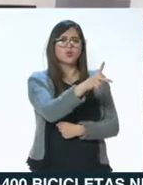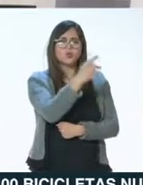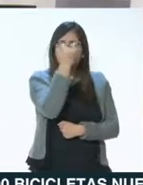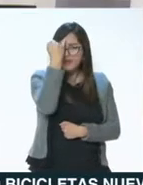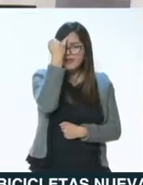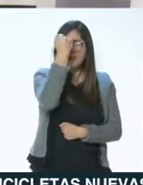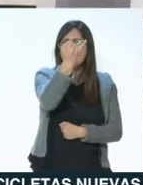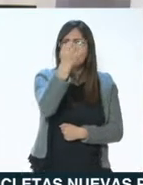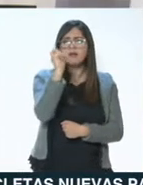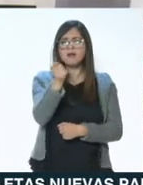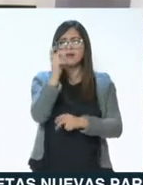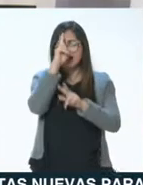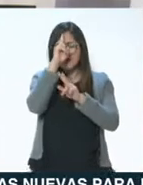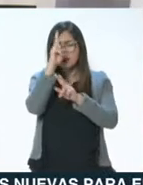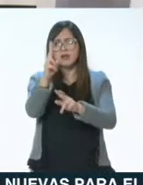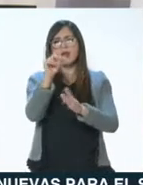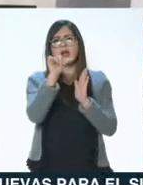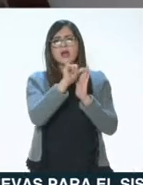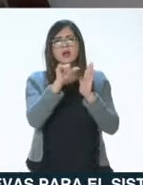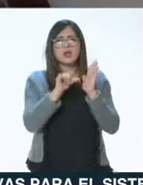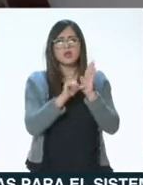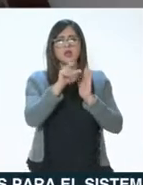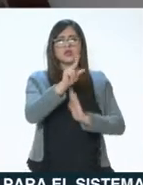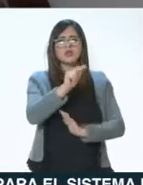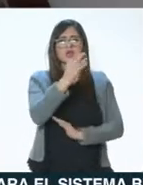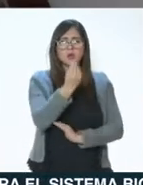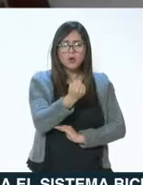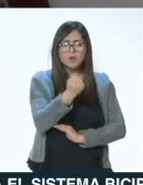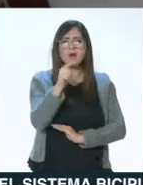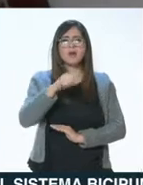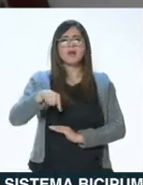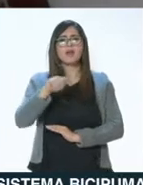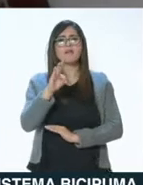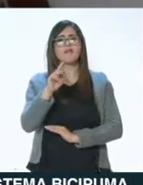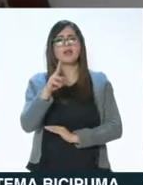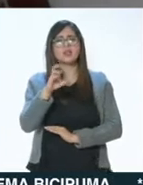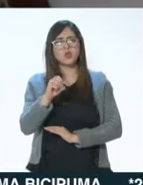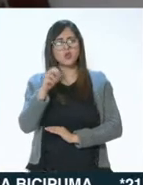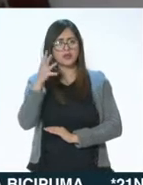artículo 89 y su fracción 10ª. Puede ser bien vista la